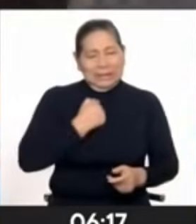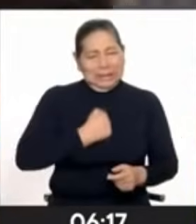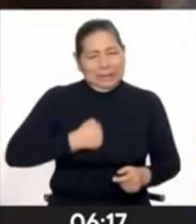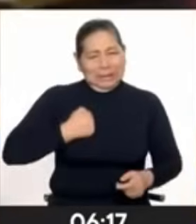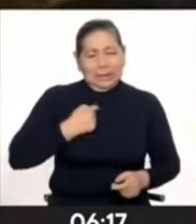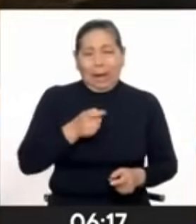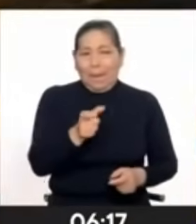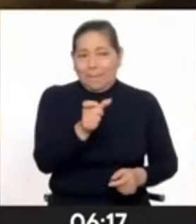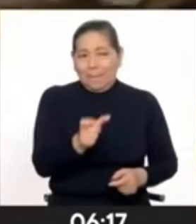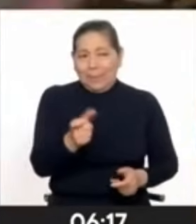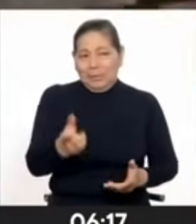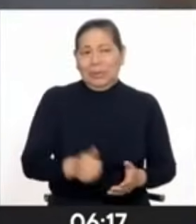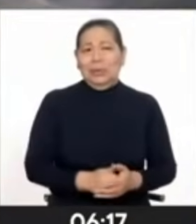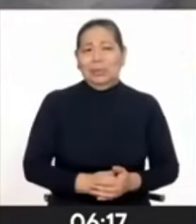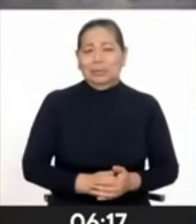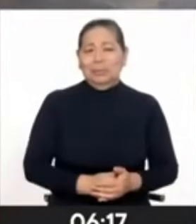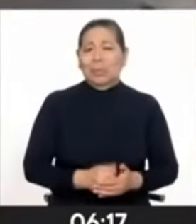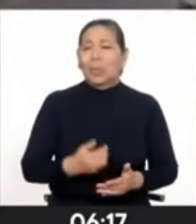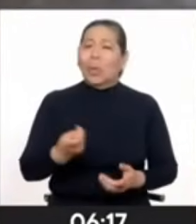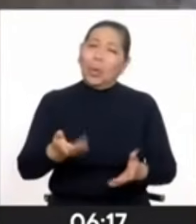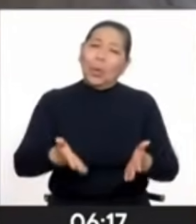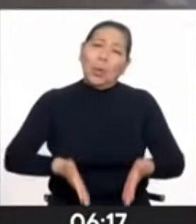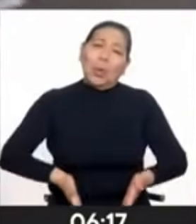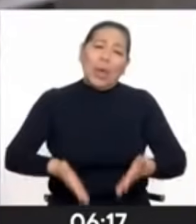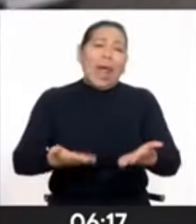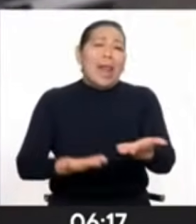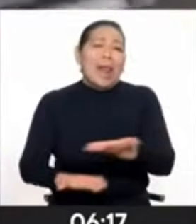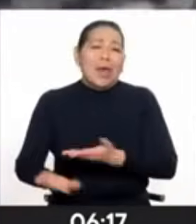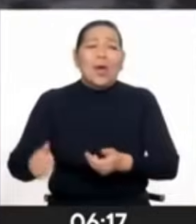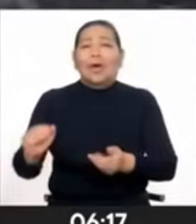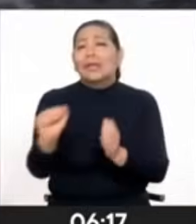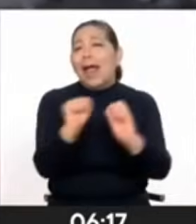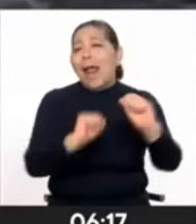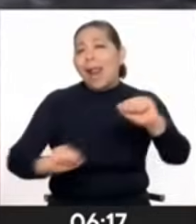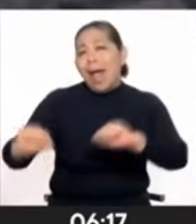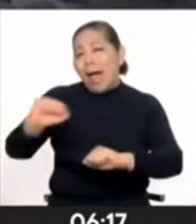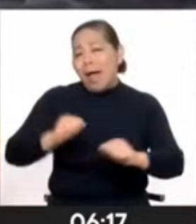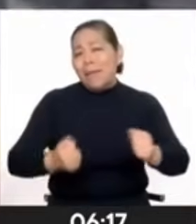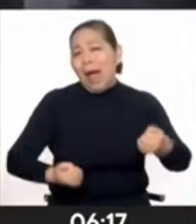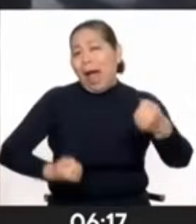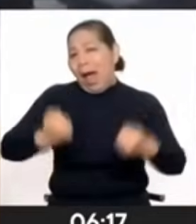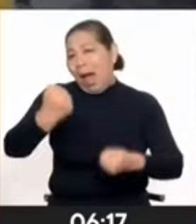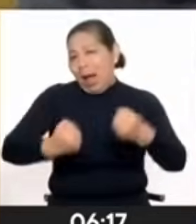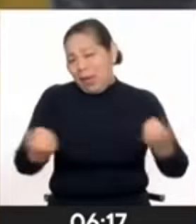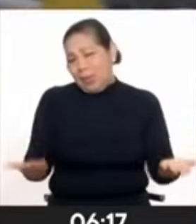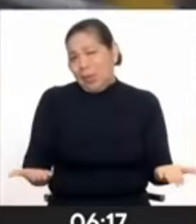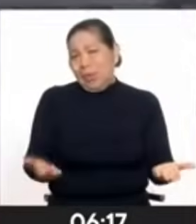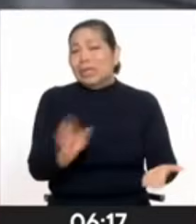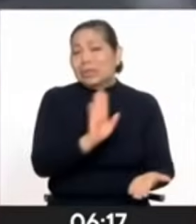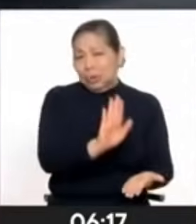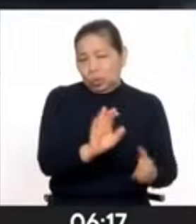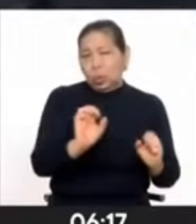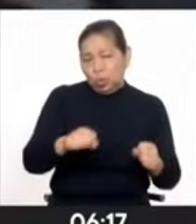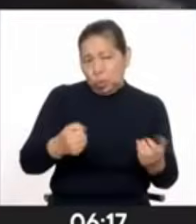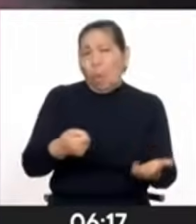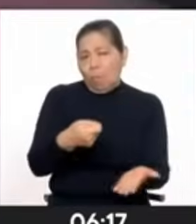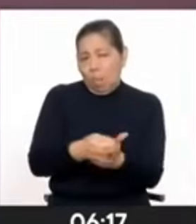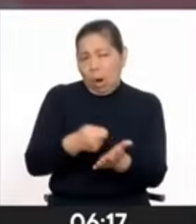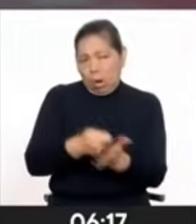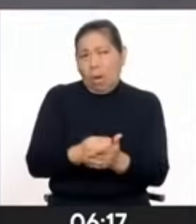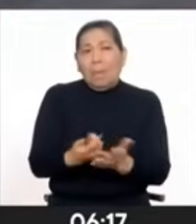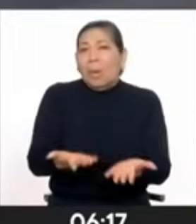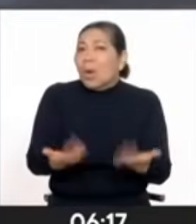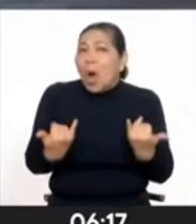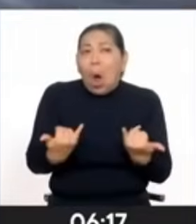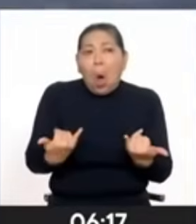indignación por parte de estos dueños de negocios, de los lavaderos, quienes señalan que ellos han estado efectuando un pago, no entienden